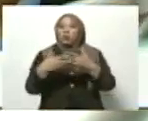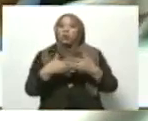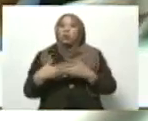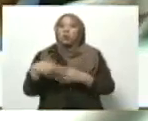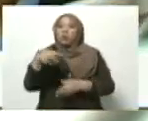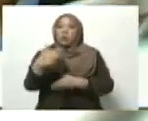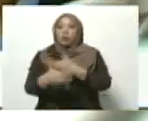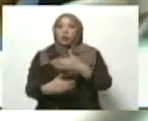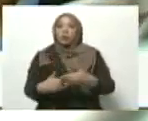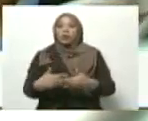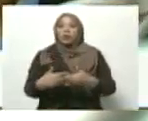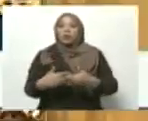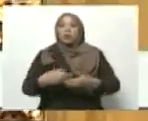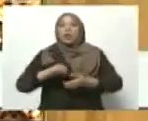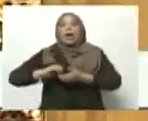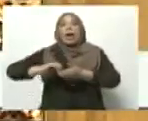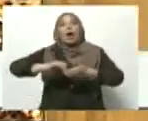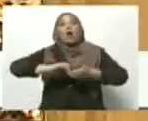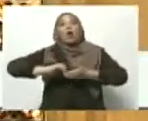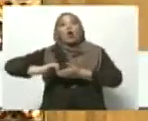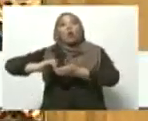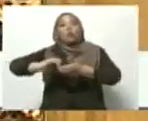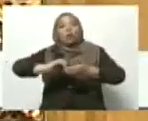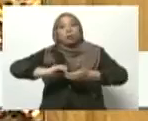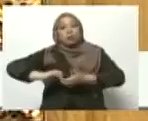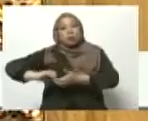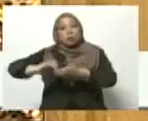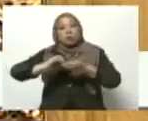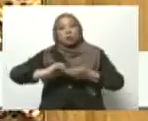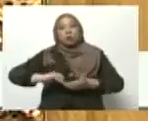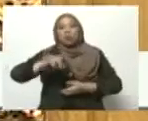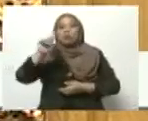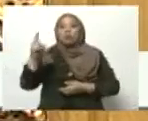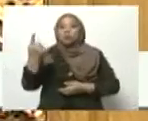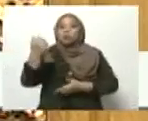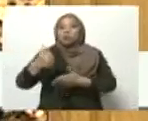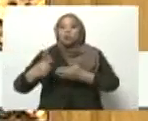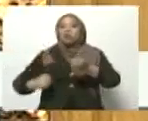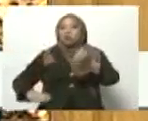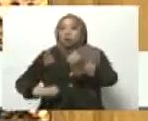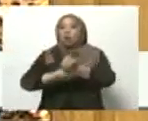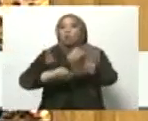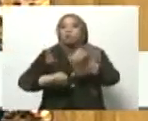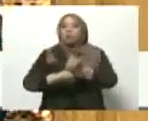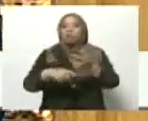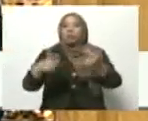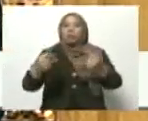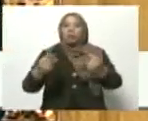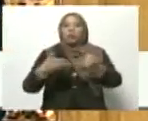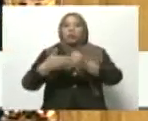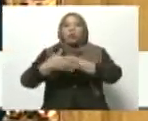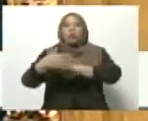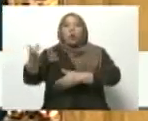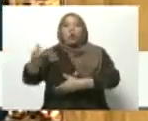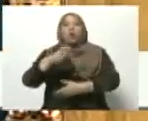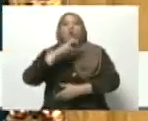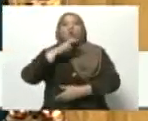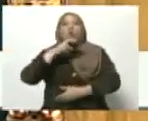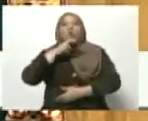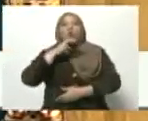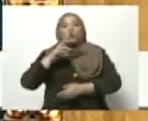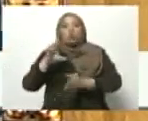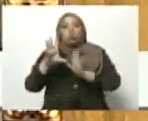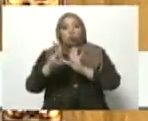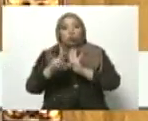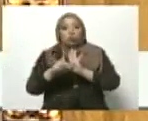Exteriores británico, Hunt, se apareció en Washington y dijo, ¿cómo colaboro? Yo voy a colaborar con ese golpe quitándole el oro de Venezuela en